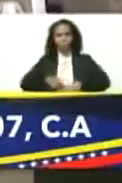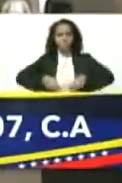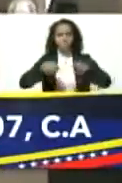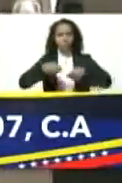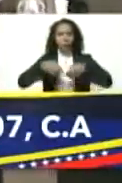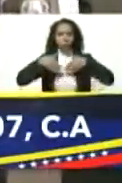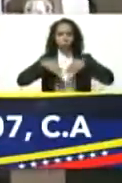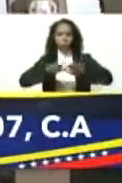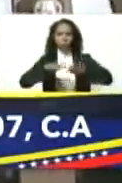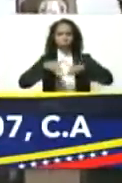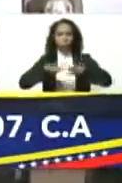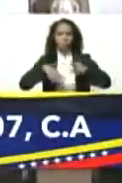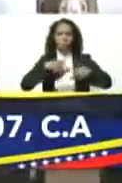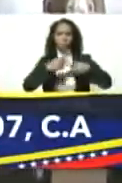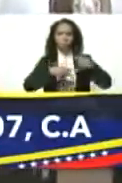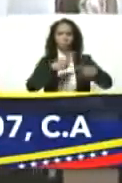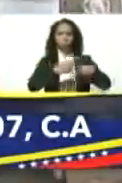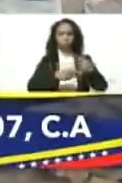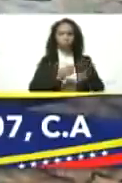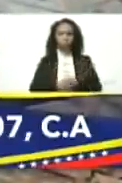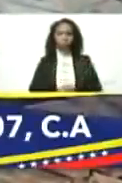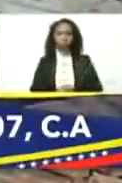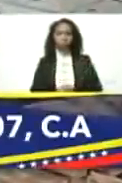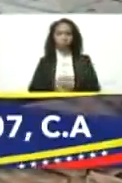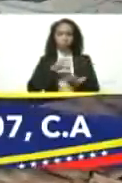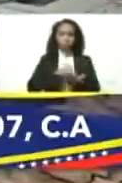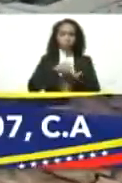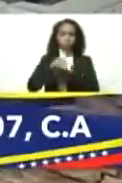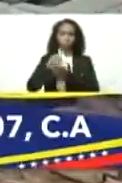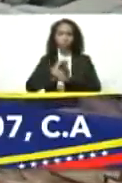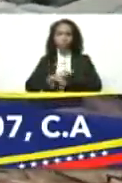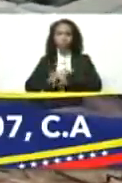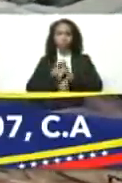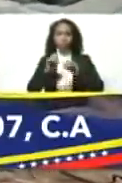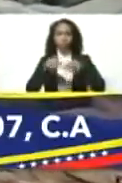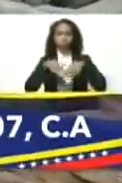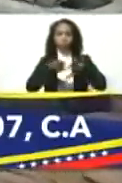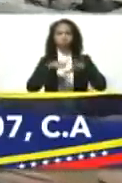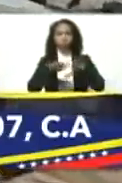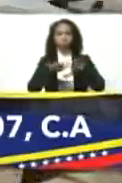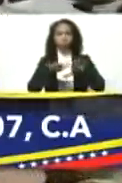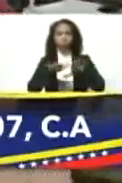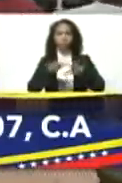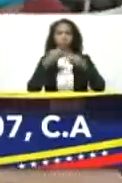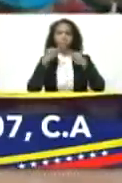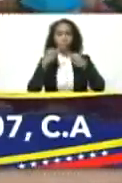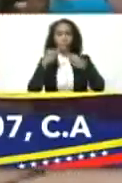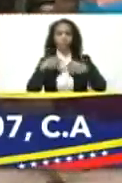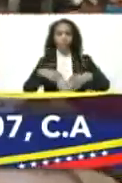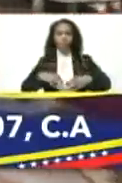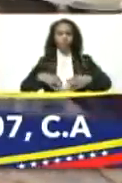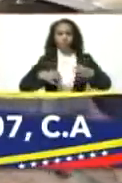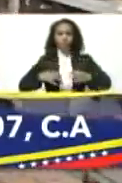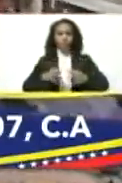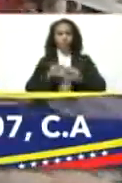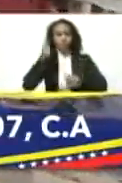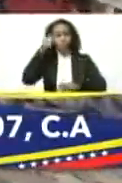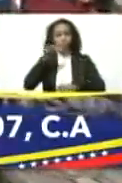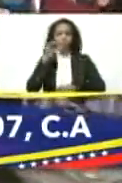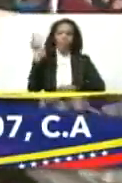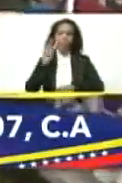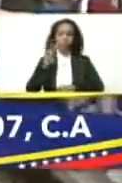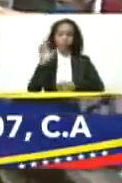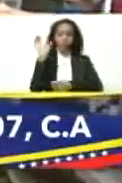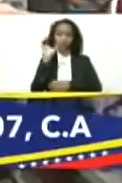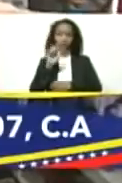textil y produciendo las piezas terminadas para vestir a todo el pueblo venezolano, al pueblo caraqueño,